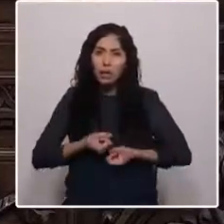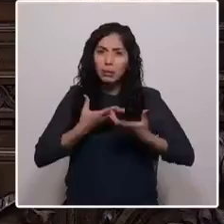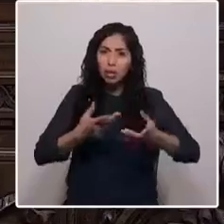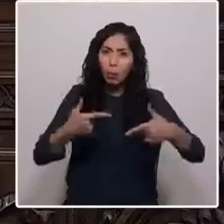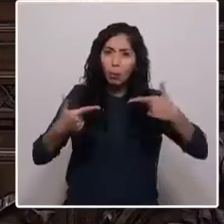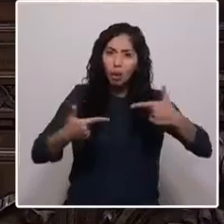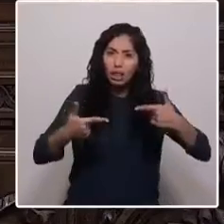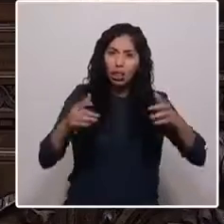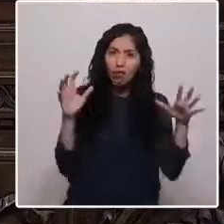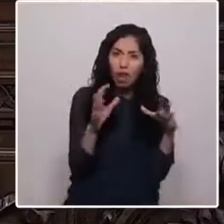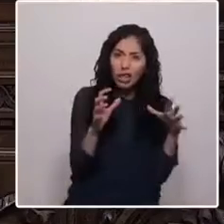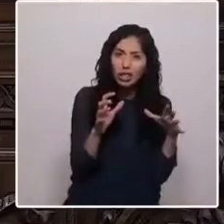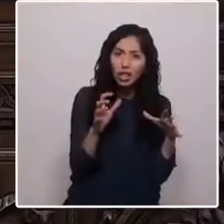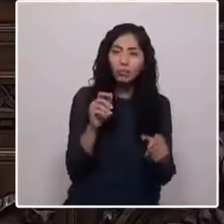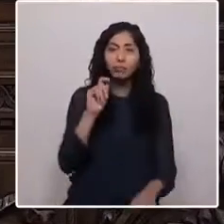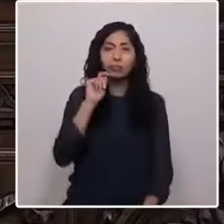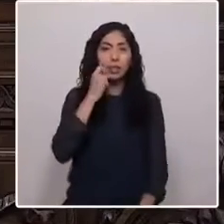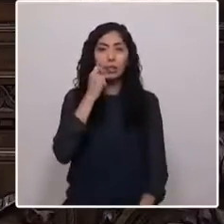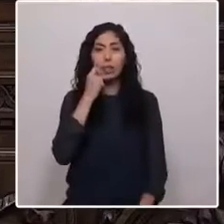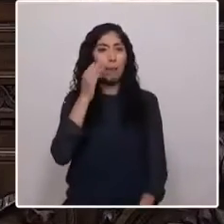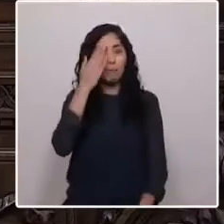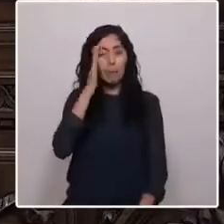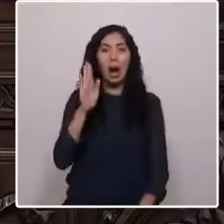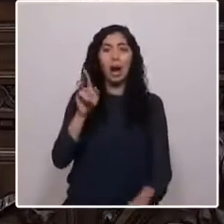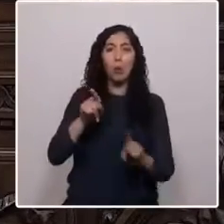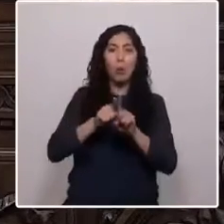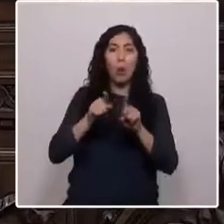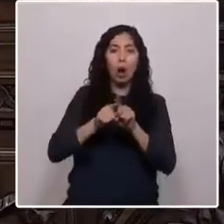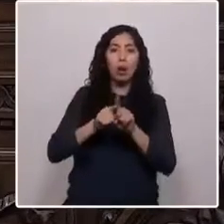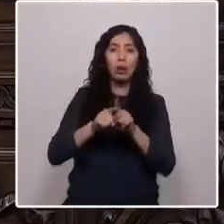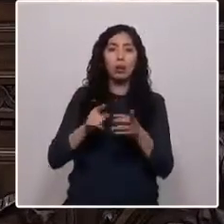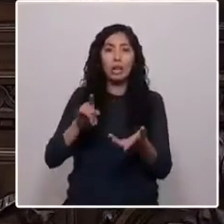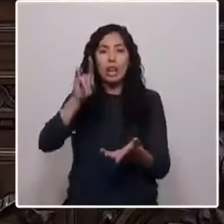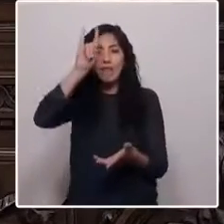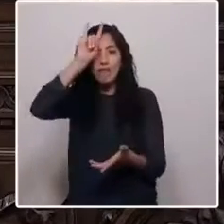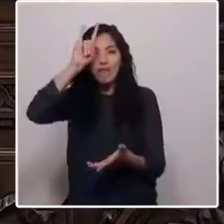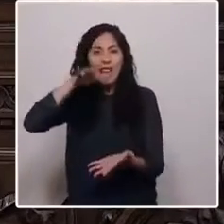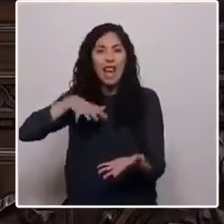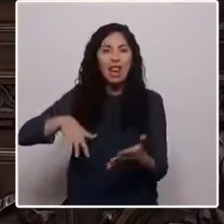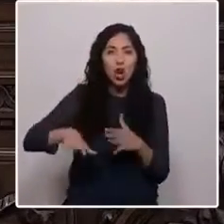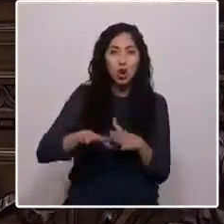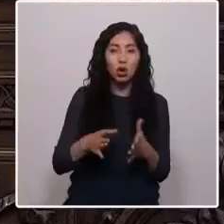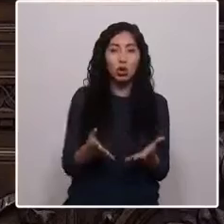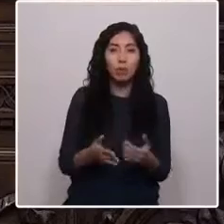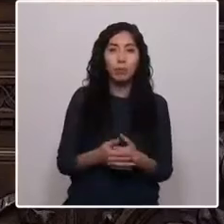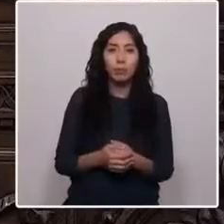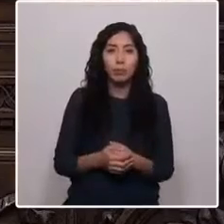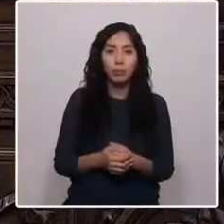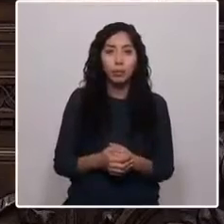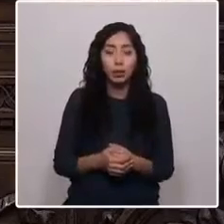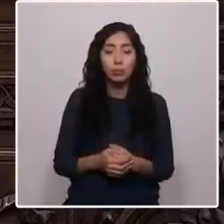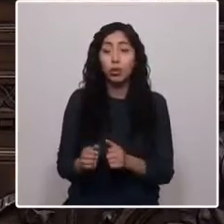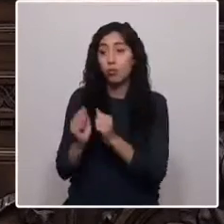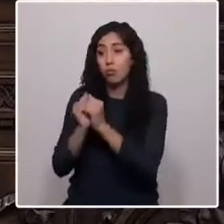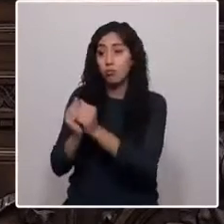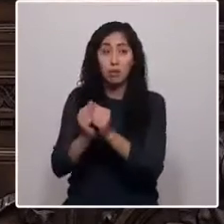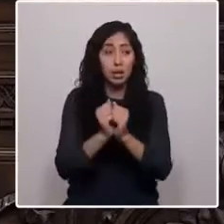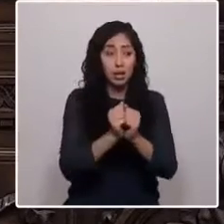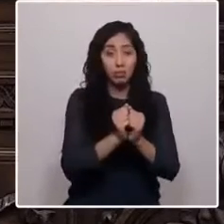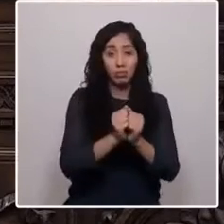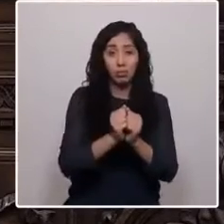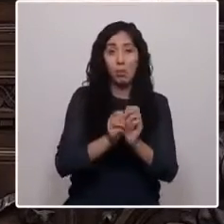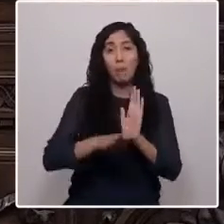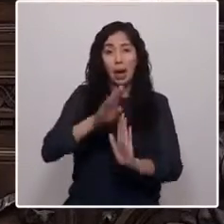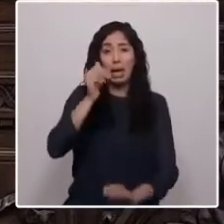es que habremos abierto la puerta al infierno. Colegas, con el mayor de los cariños, los llamo